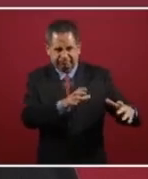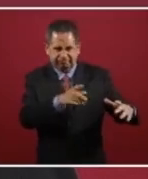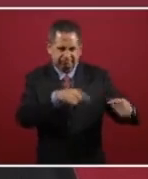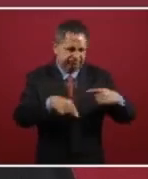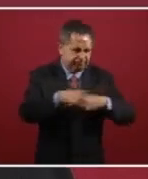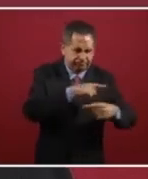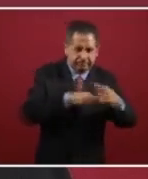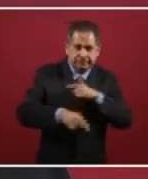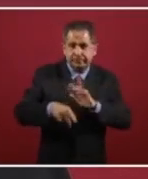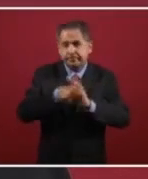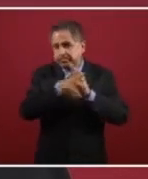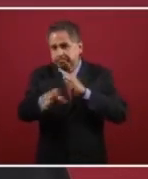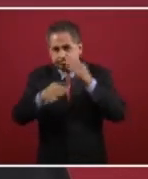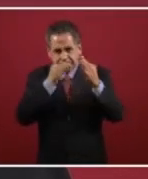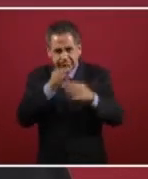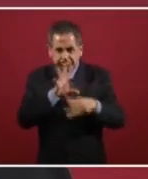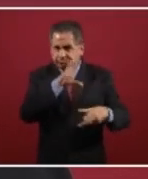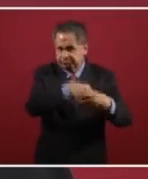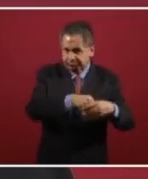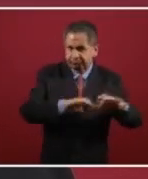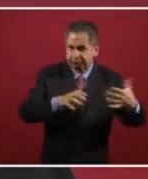medios de información